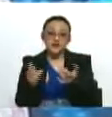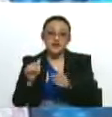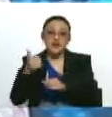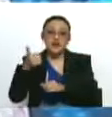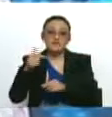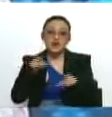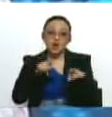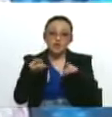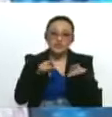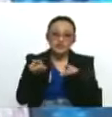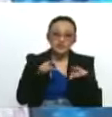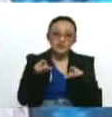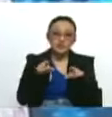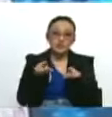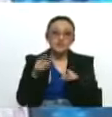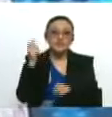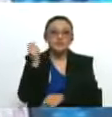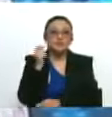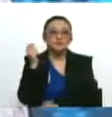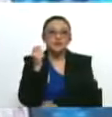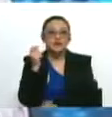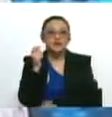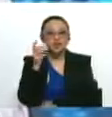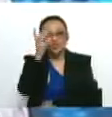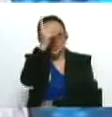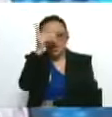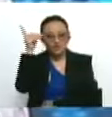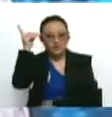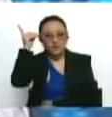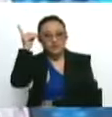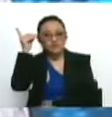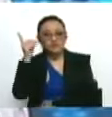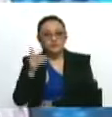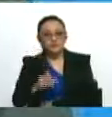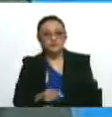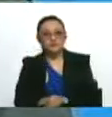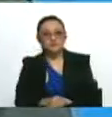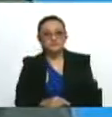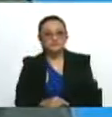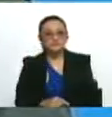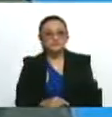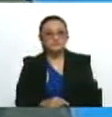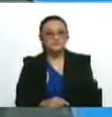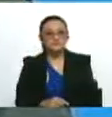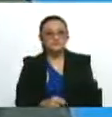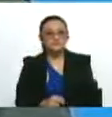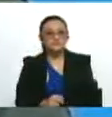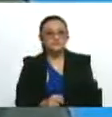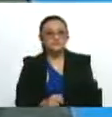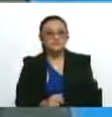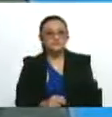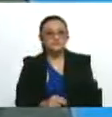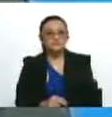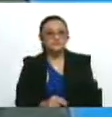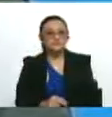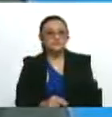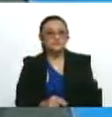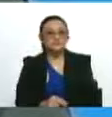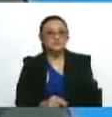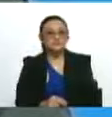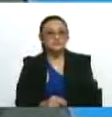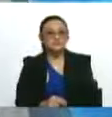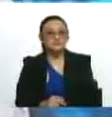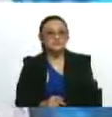y coordinador al diputado Diosdado Cabello Rondón y tendrá los